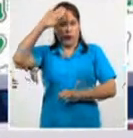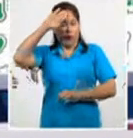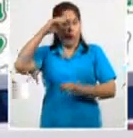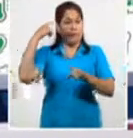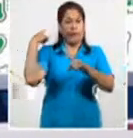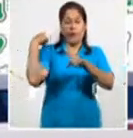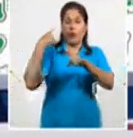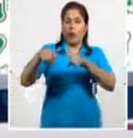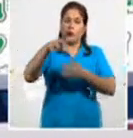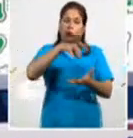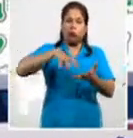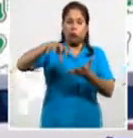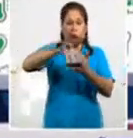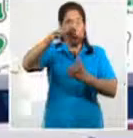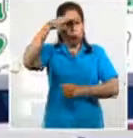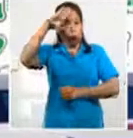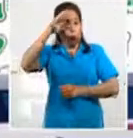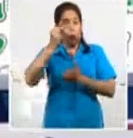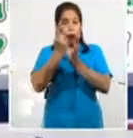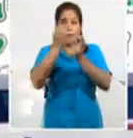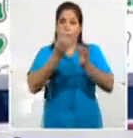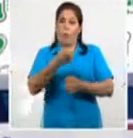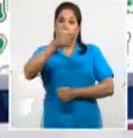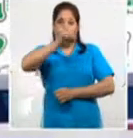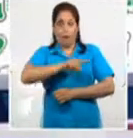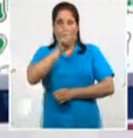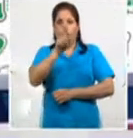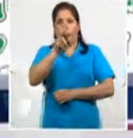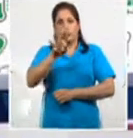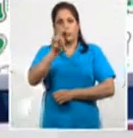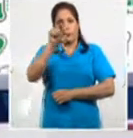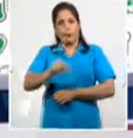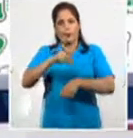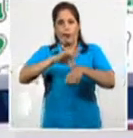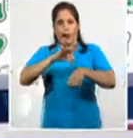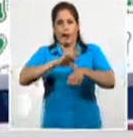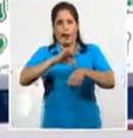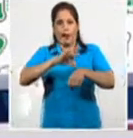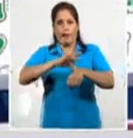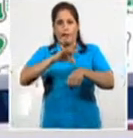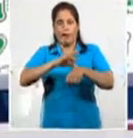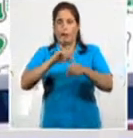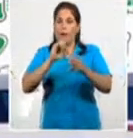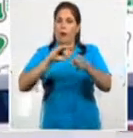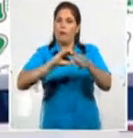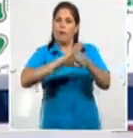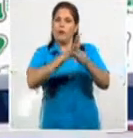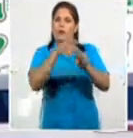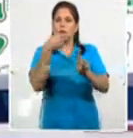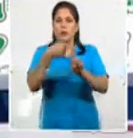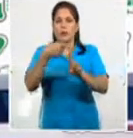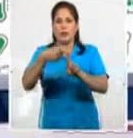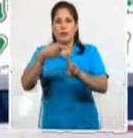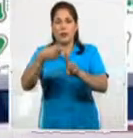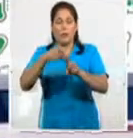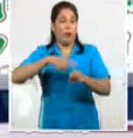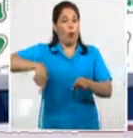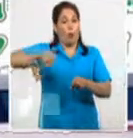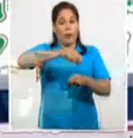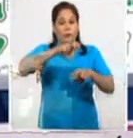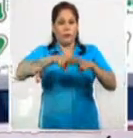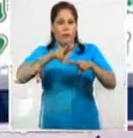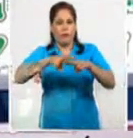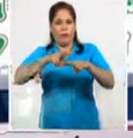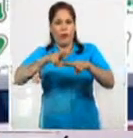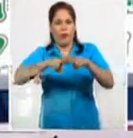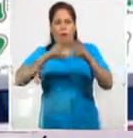del mundo. Cuba confirmó en el día de ayer 14 nuevos casos positivos a la COVID-19, todos de La Habana, para un